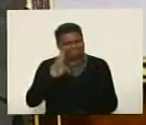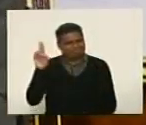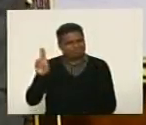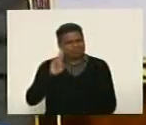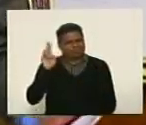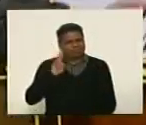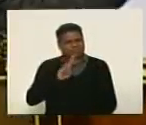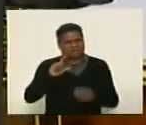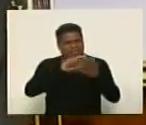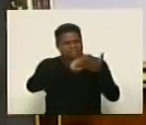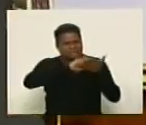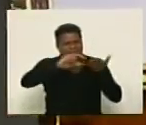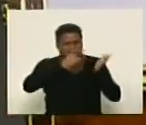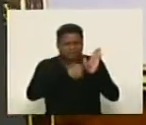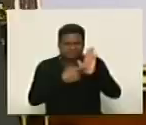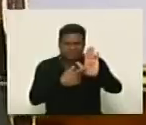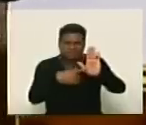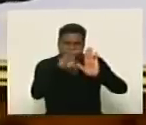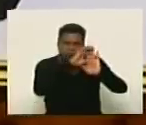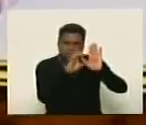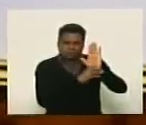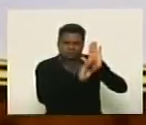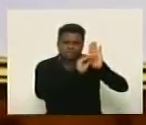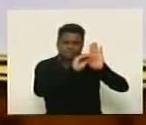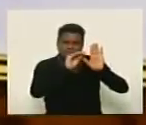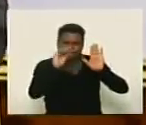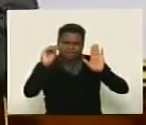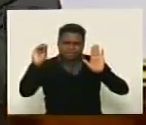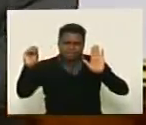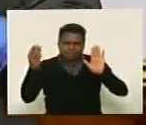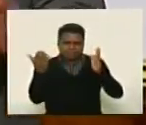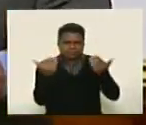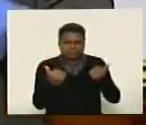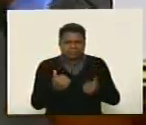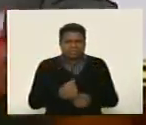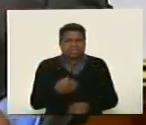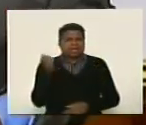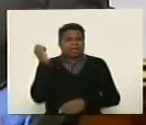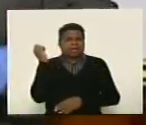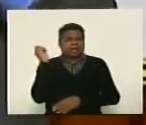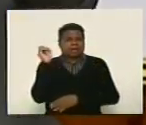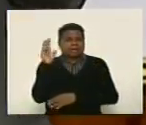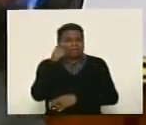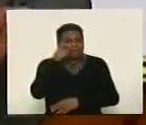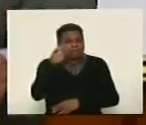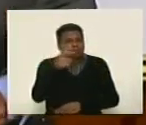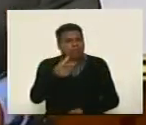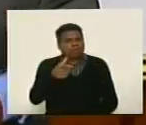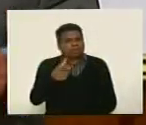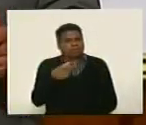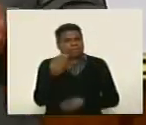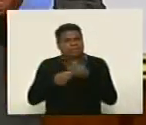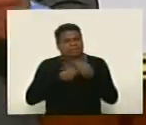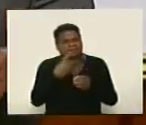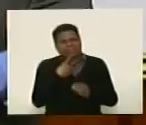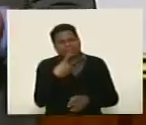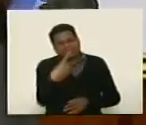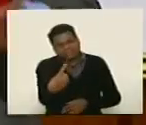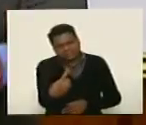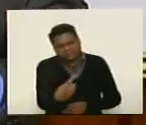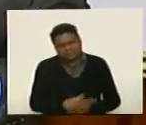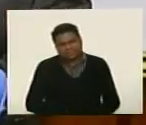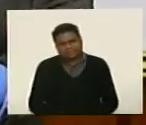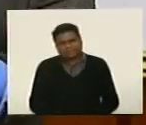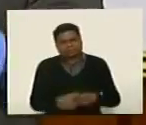el texto constitucional y convocar al poder constituyente originario, que es el pueblo, para que se pudiera expresar